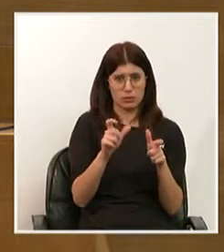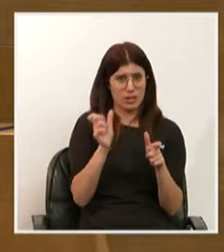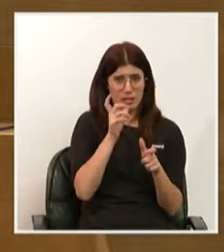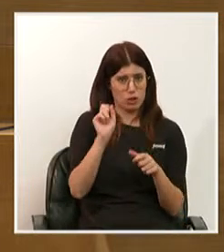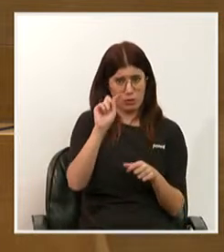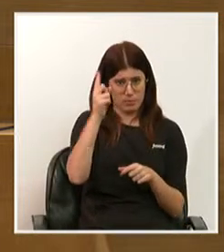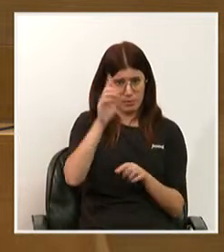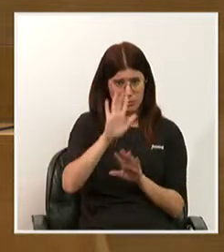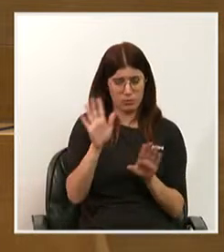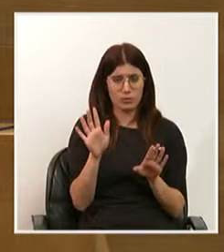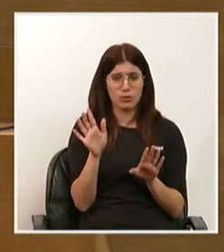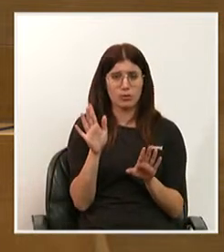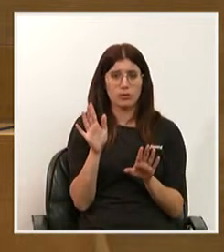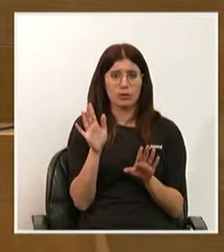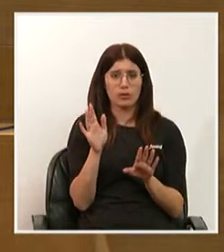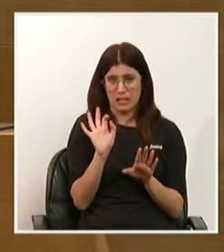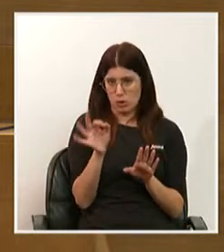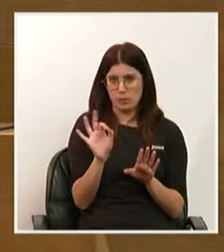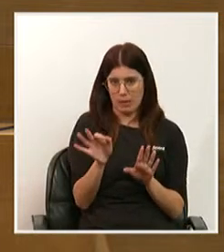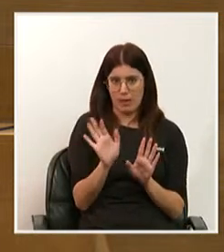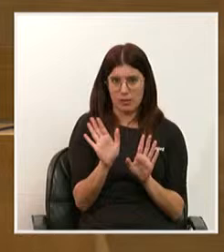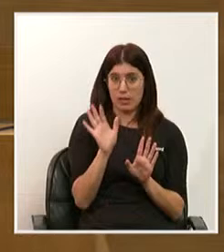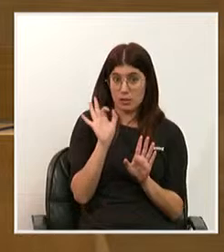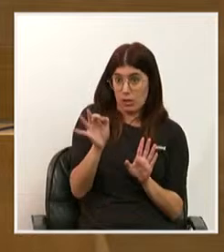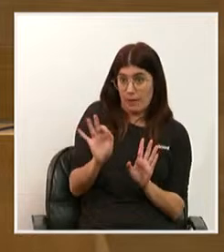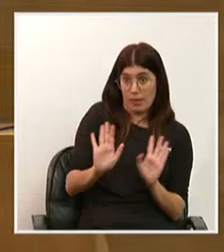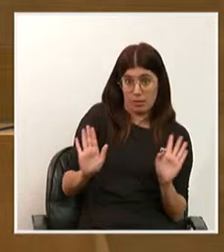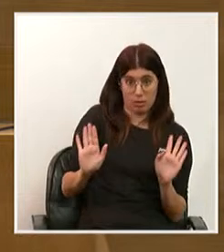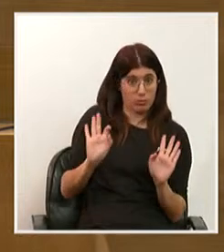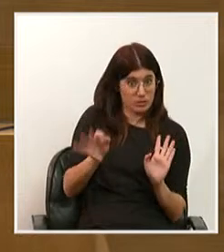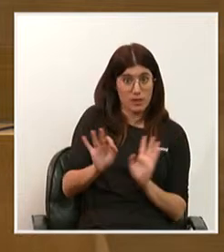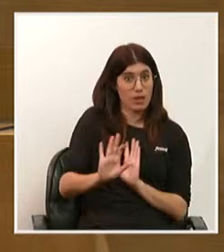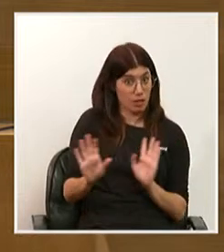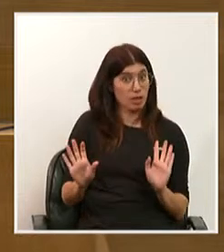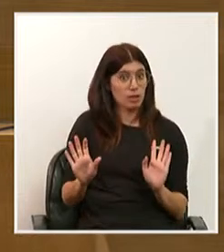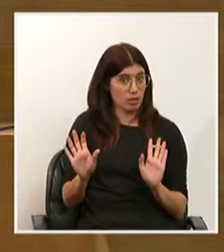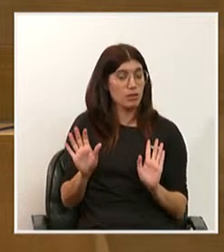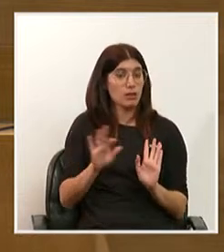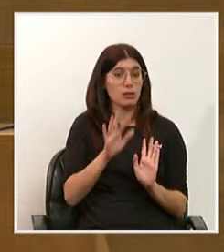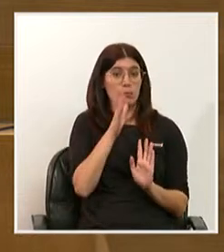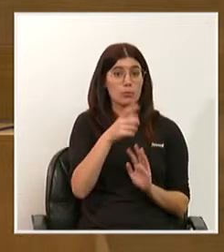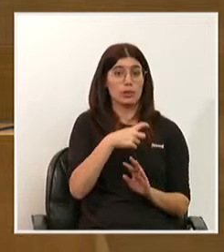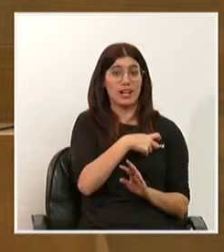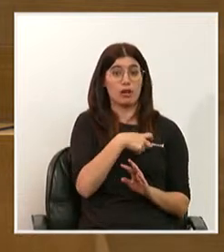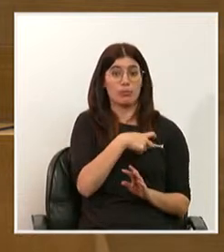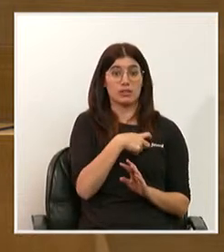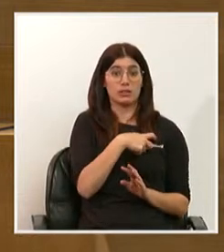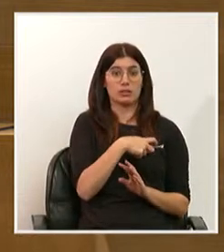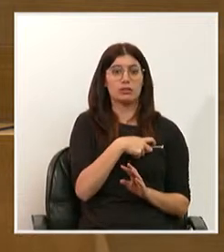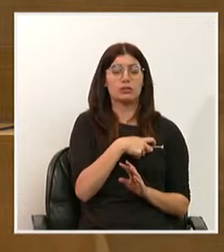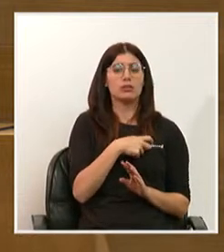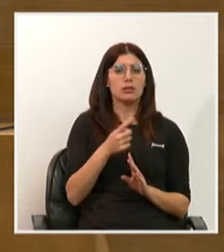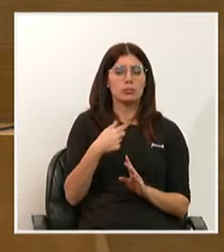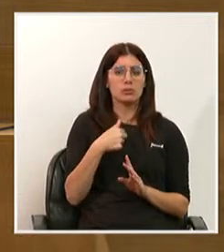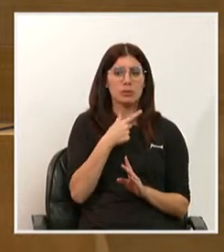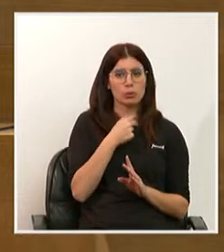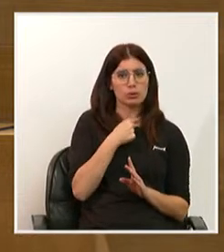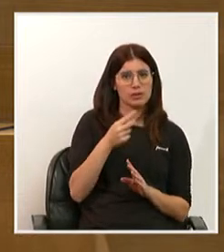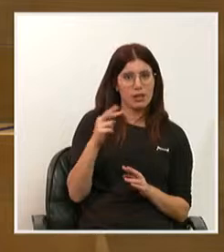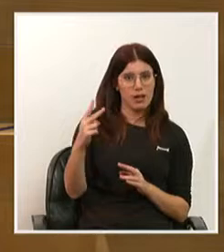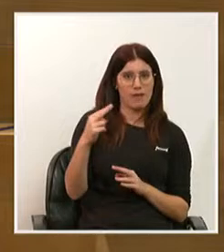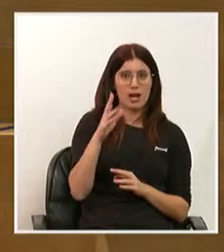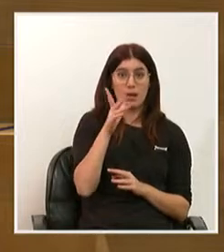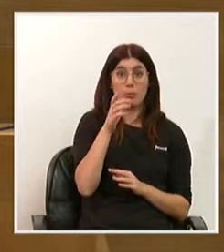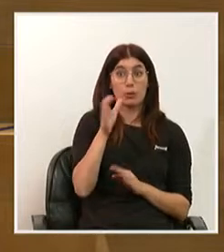Eh entonces es Es la verdad es más cuando en las comisiones da gusto irlo a hablar y y me da pena por ello porque su partido le